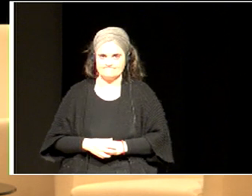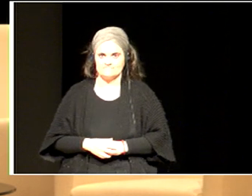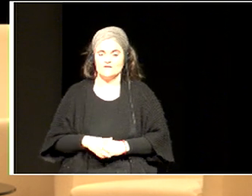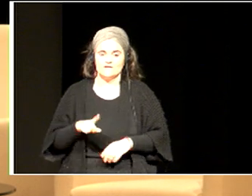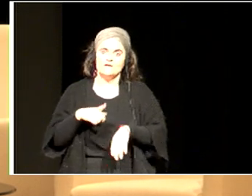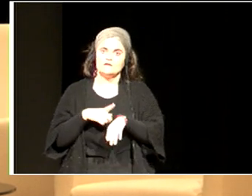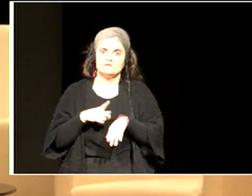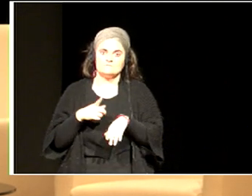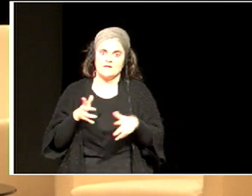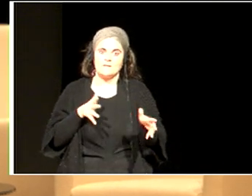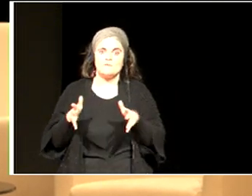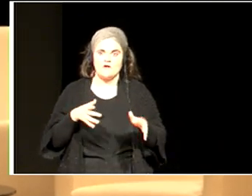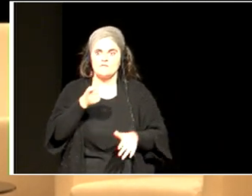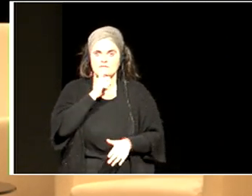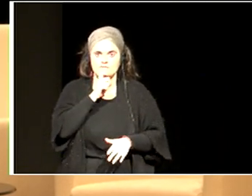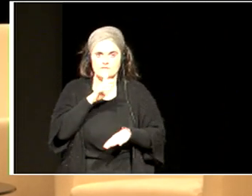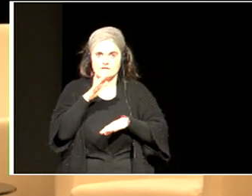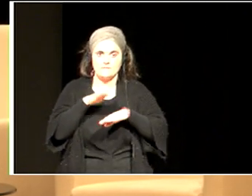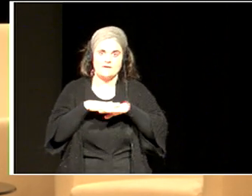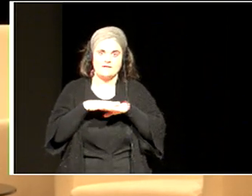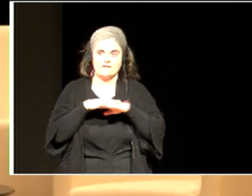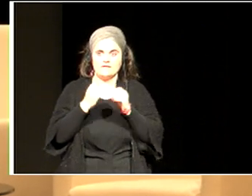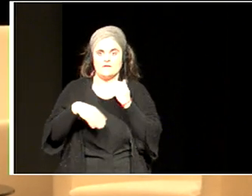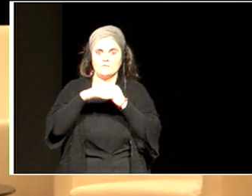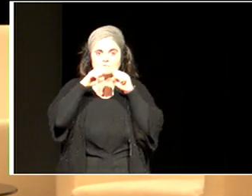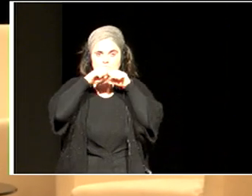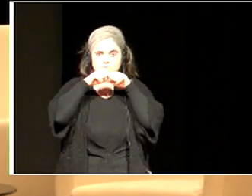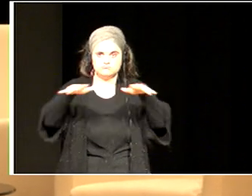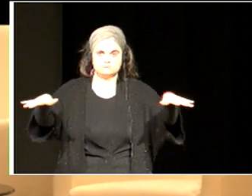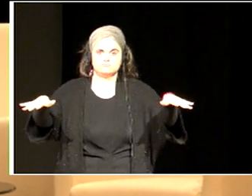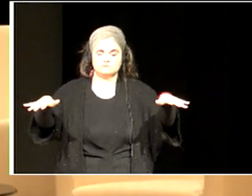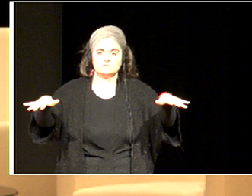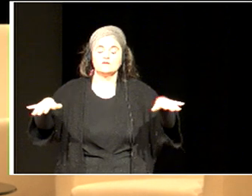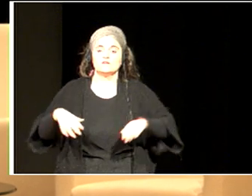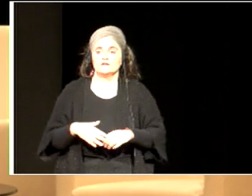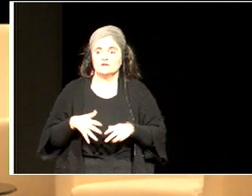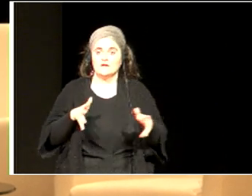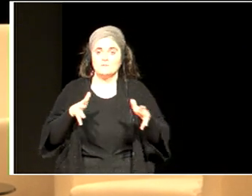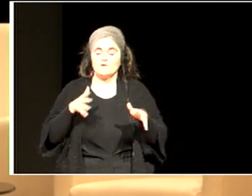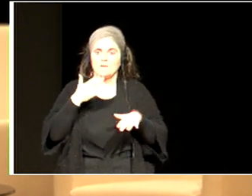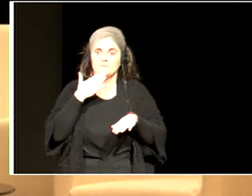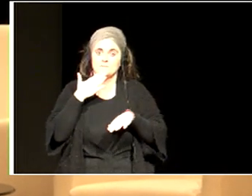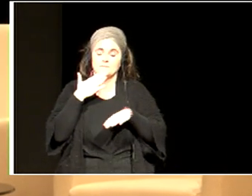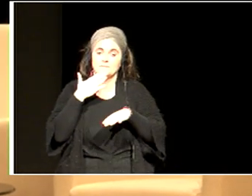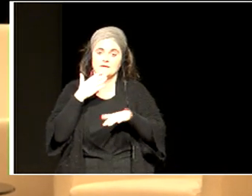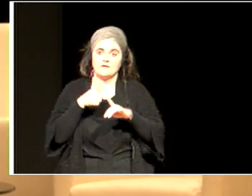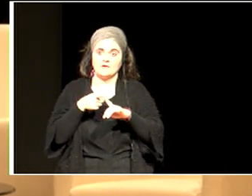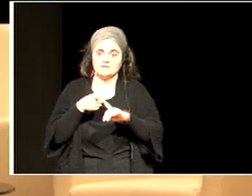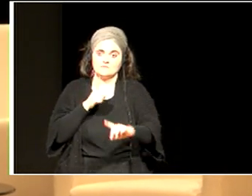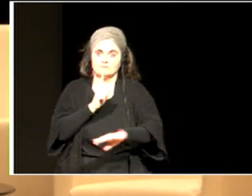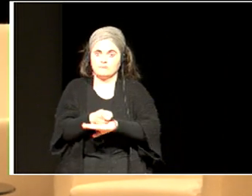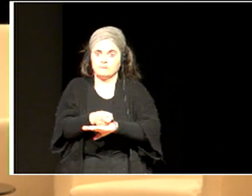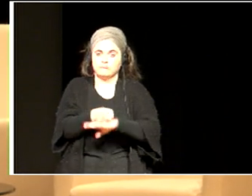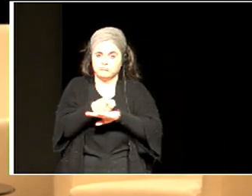para que la igualdad se expanda son tiempos muy difíciles para que sea obligatorio algo porque las fauces de la caverna